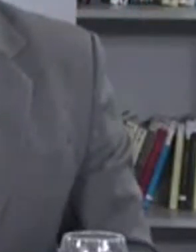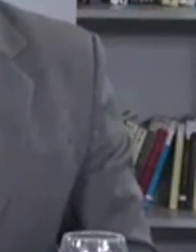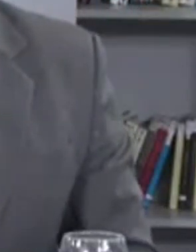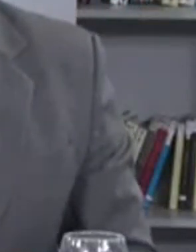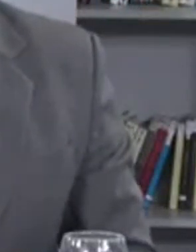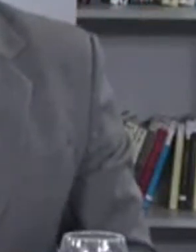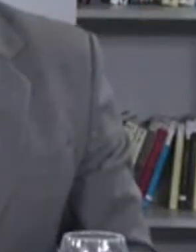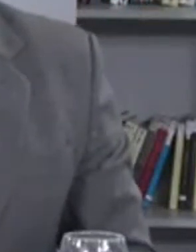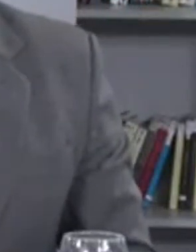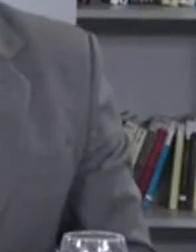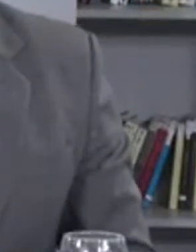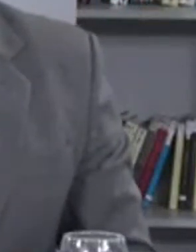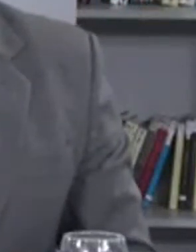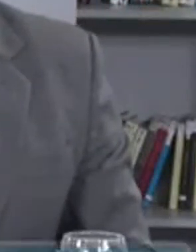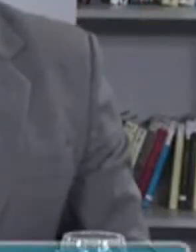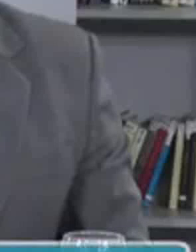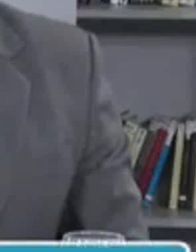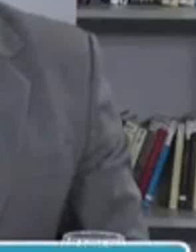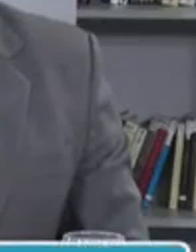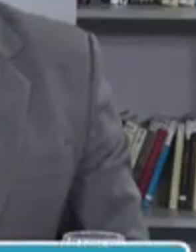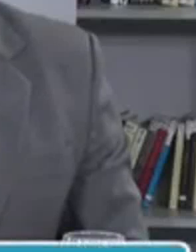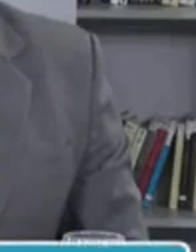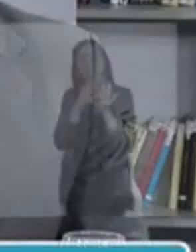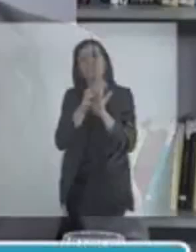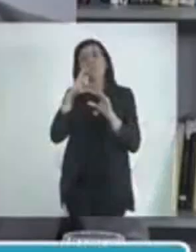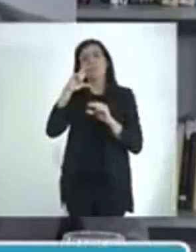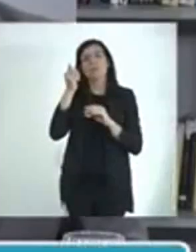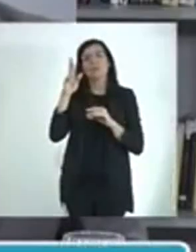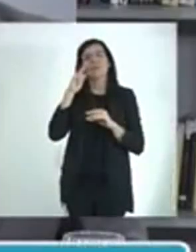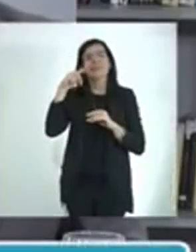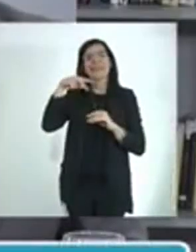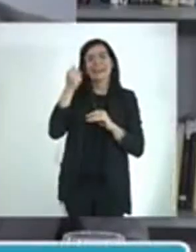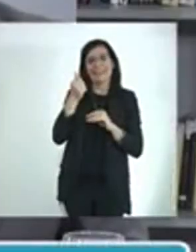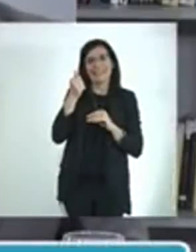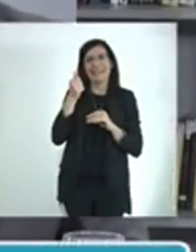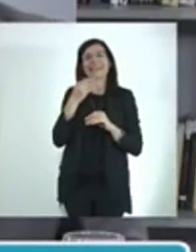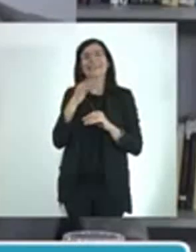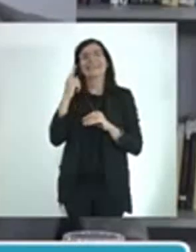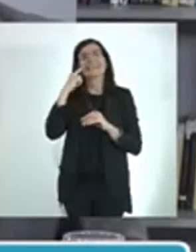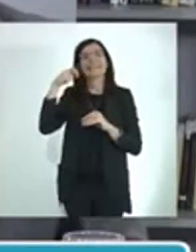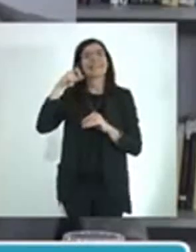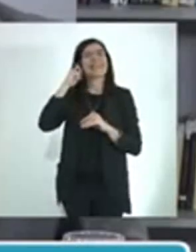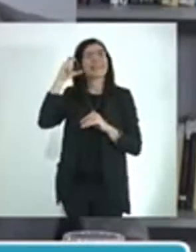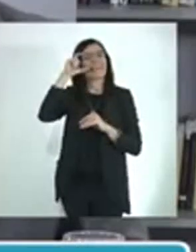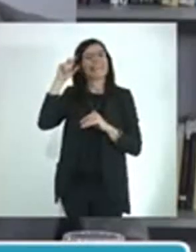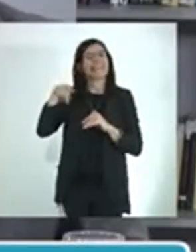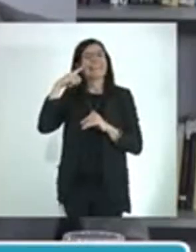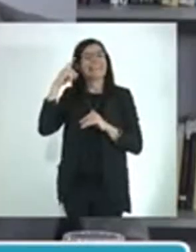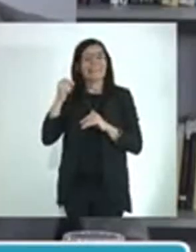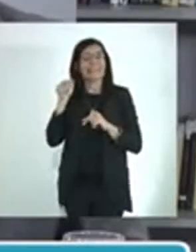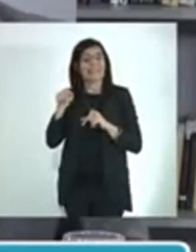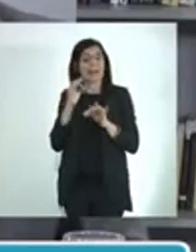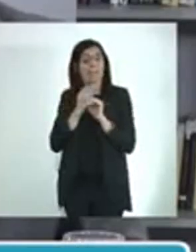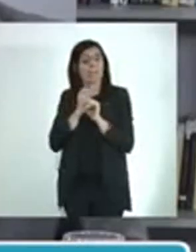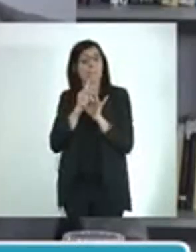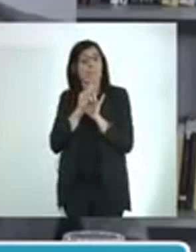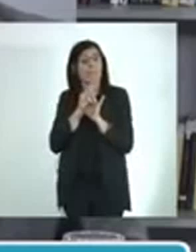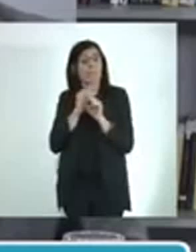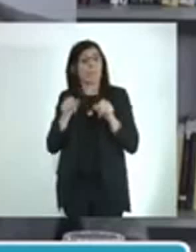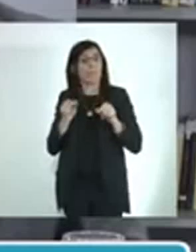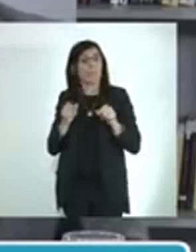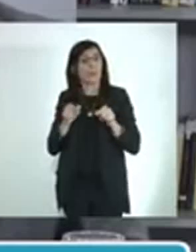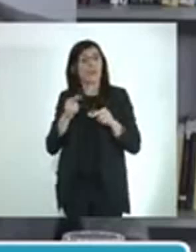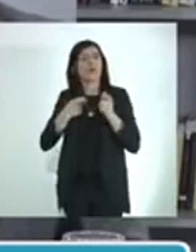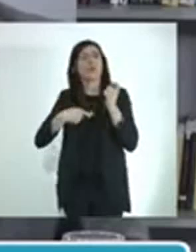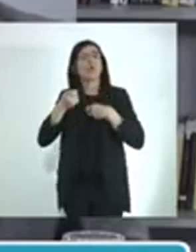Agradecemos la participación de la profesora Karina Ungherini. Ella es cuerpo docente de la Escuela de Comercio número 1, quien estuvo